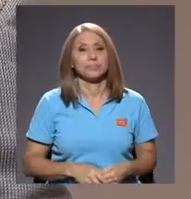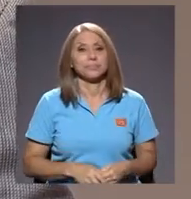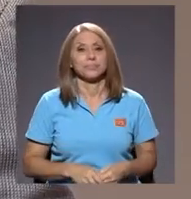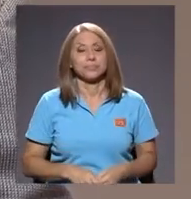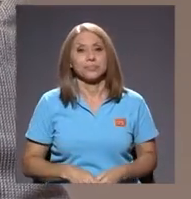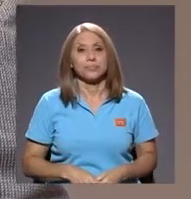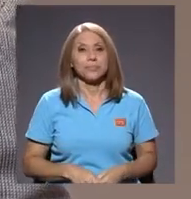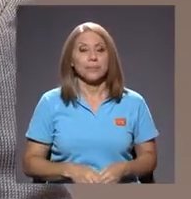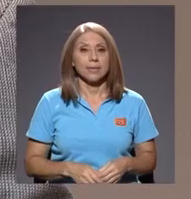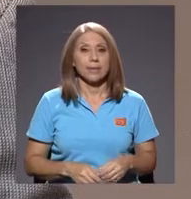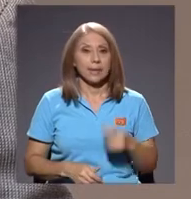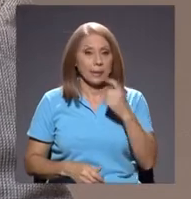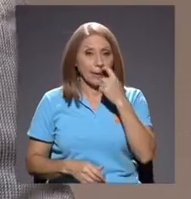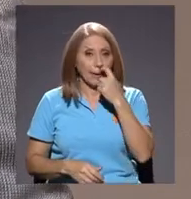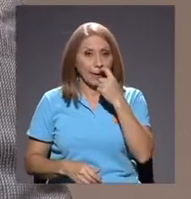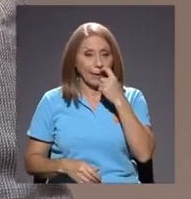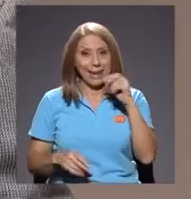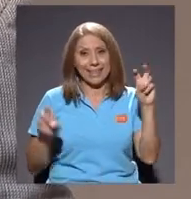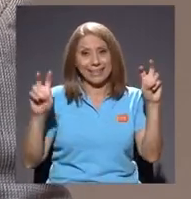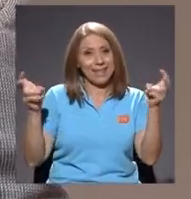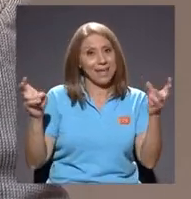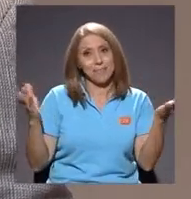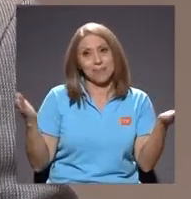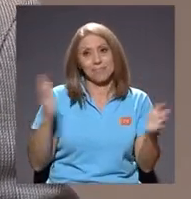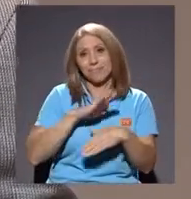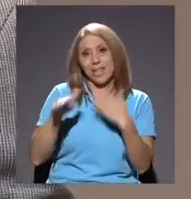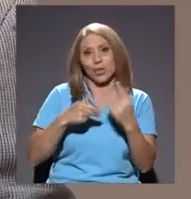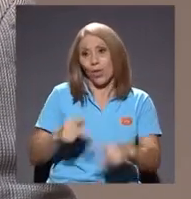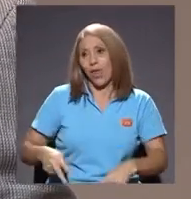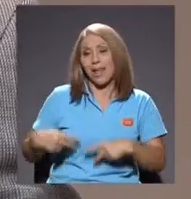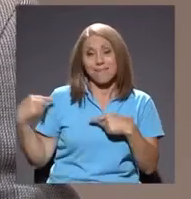el tema de la llamada